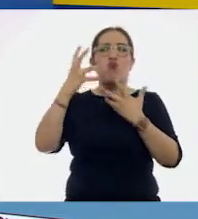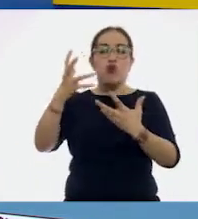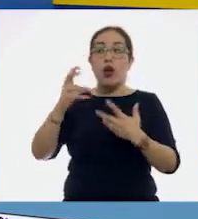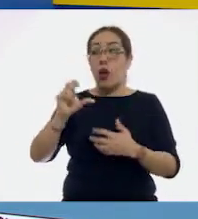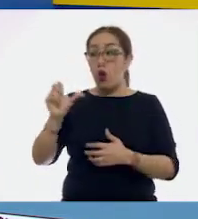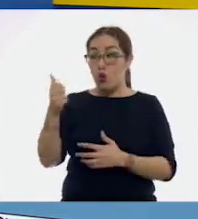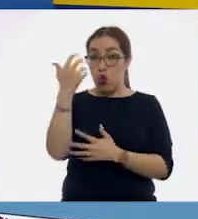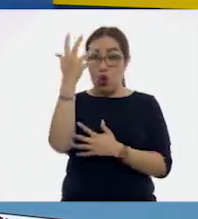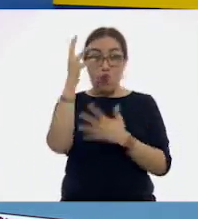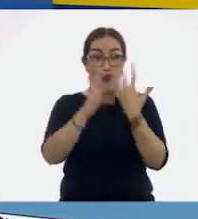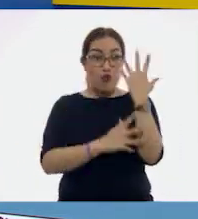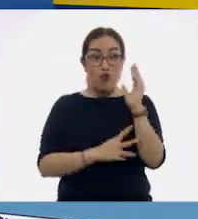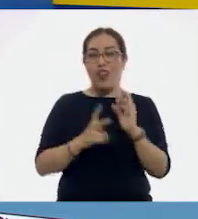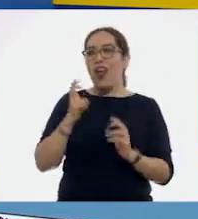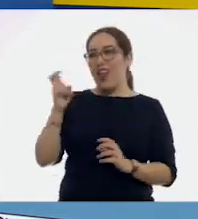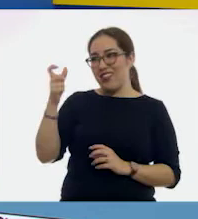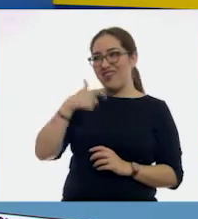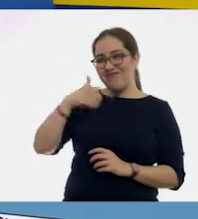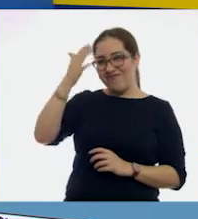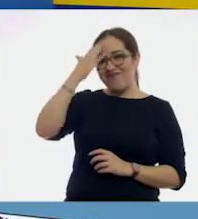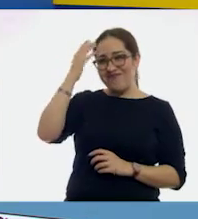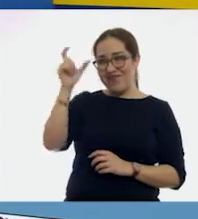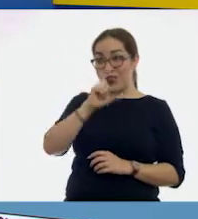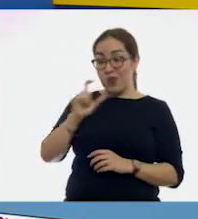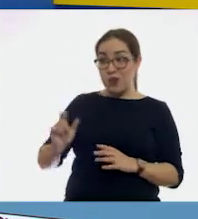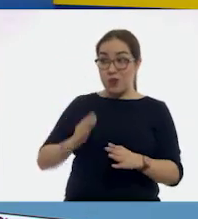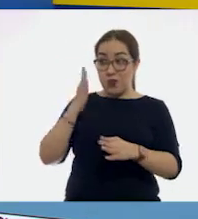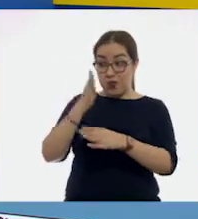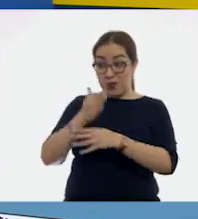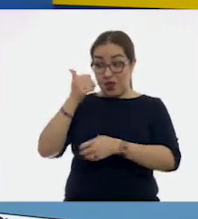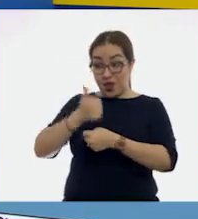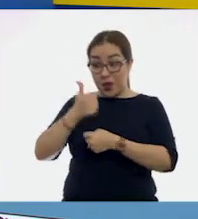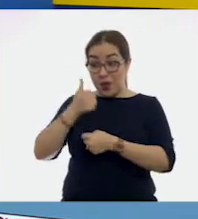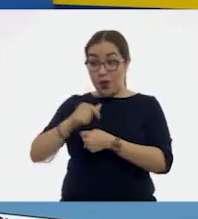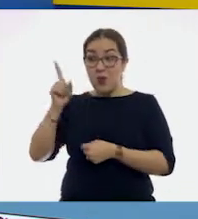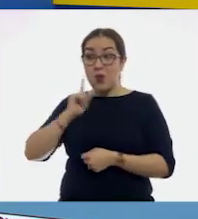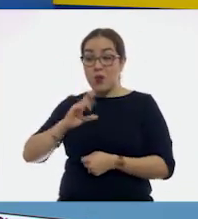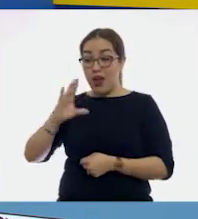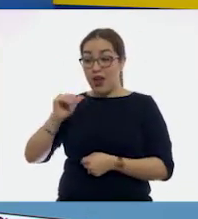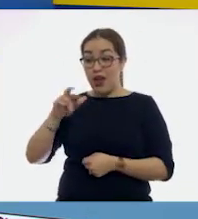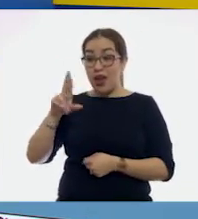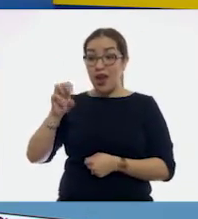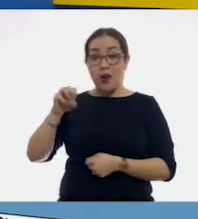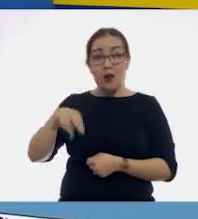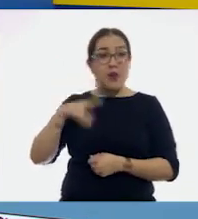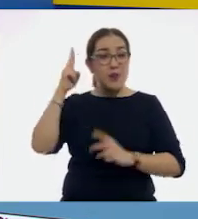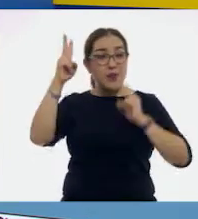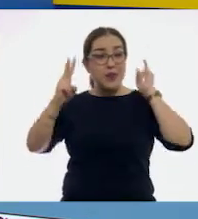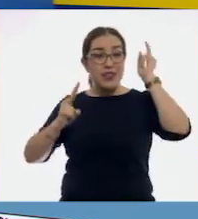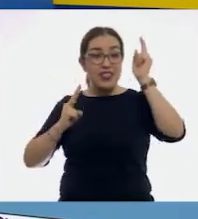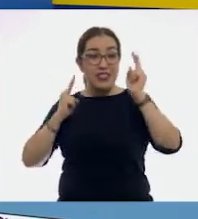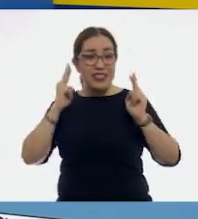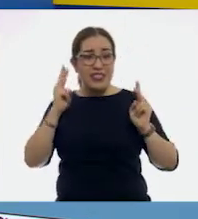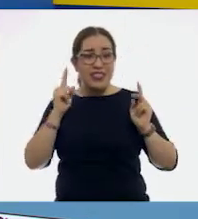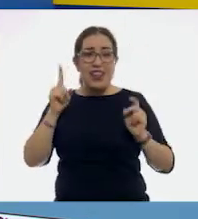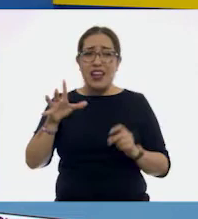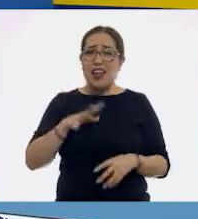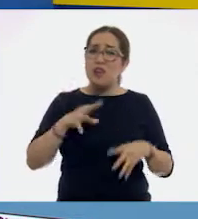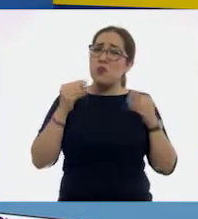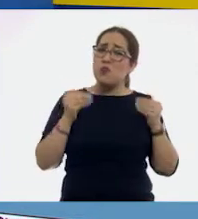conozco porque cuando vamos a visitar a mi abuelita Carmen, pasa la carretera en medio del bosque y hay muchos